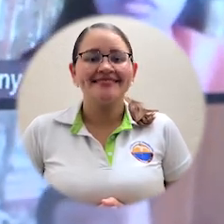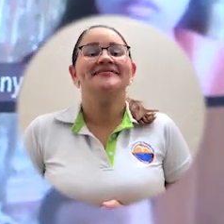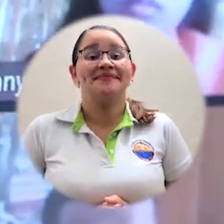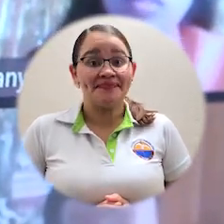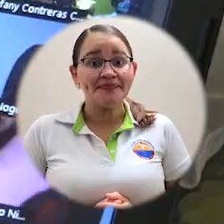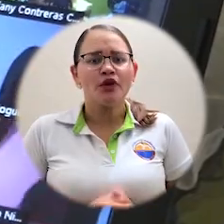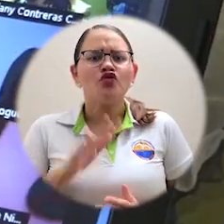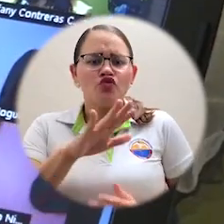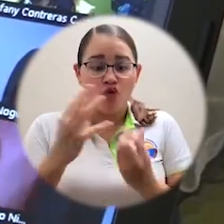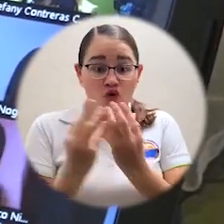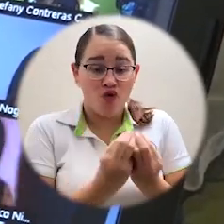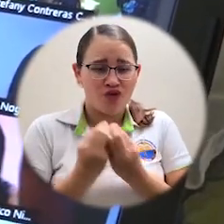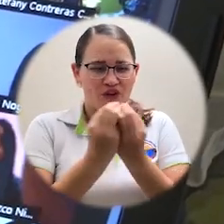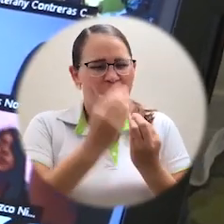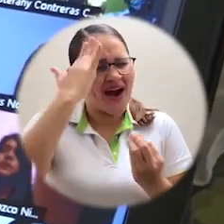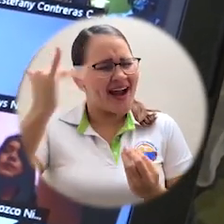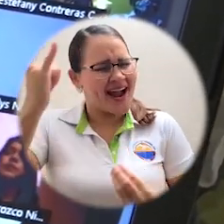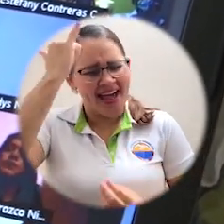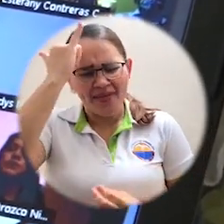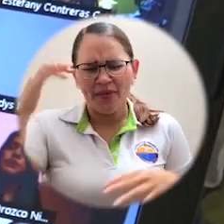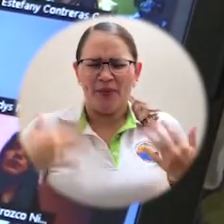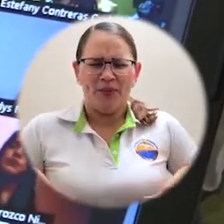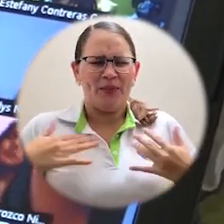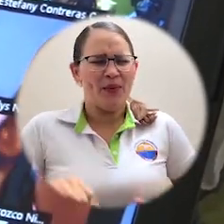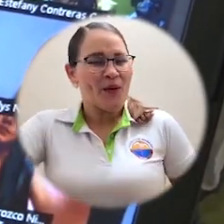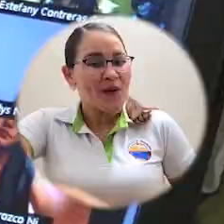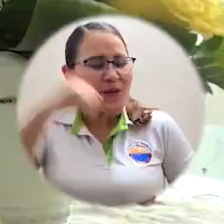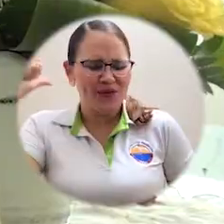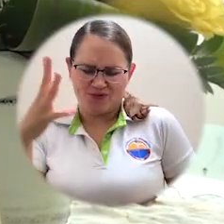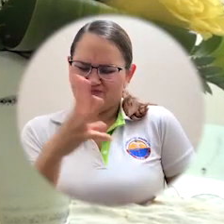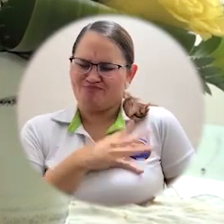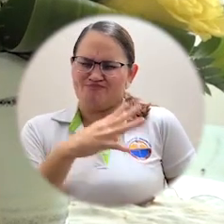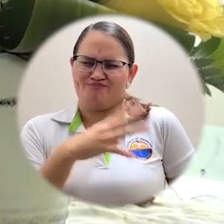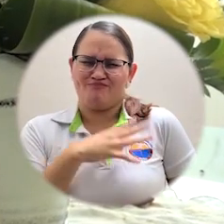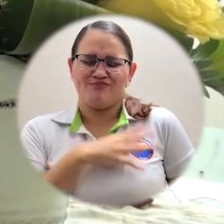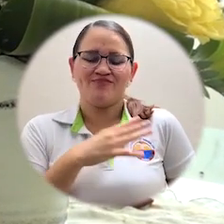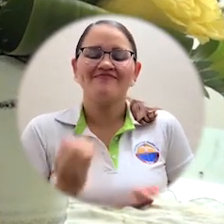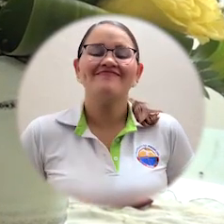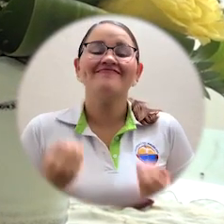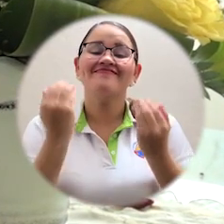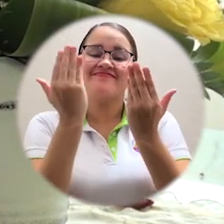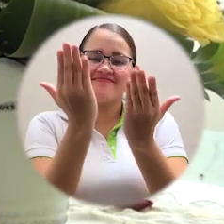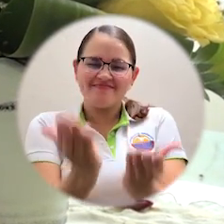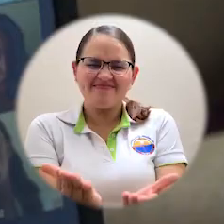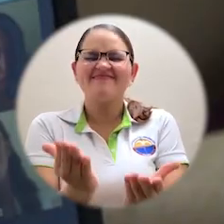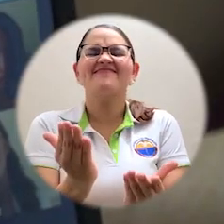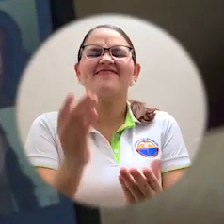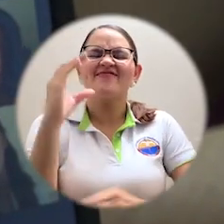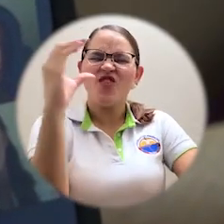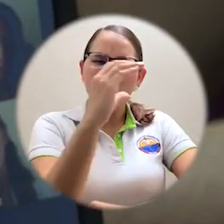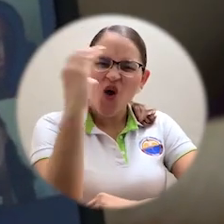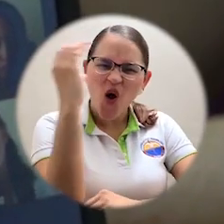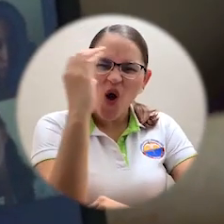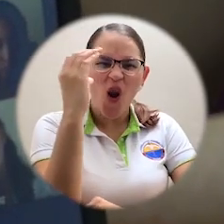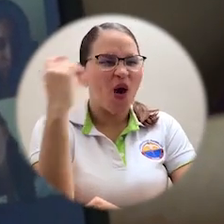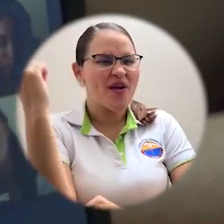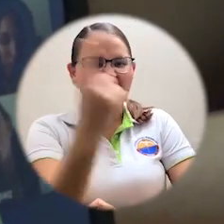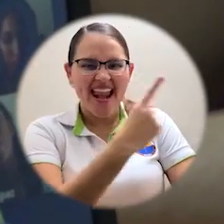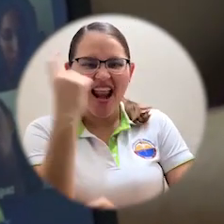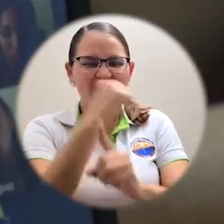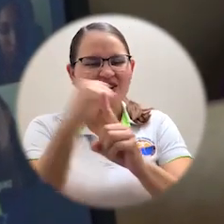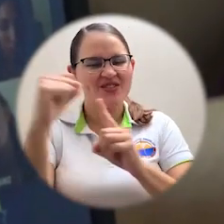Para los miembros del Consejo Académico es un honor y gran satisfacción entregar a la ciudadanía y al país esta promoción de